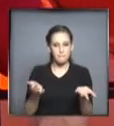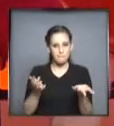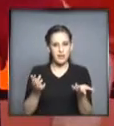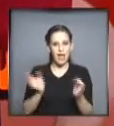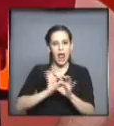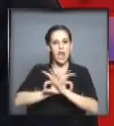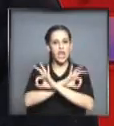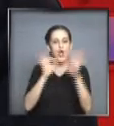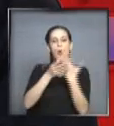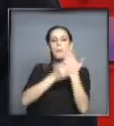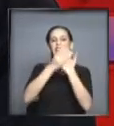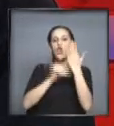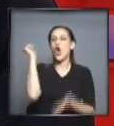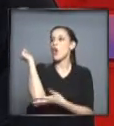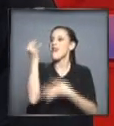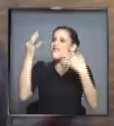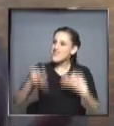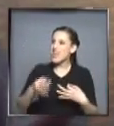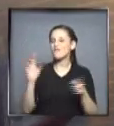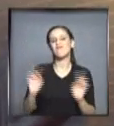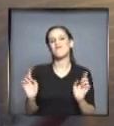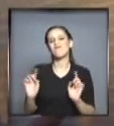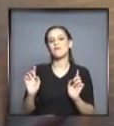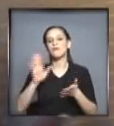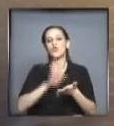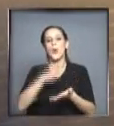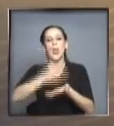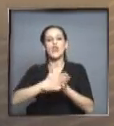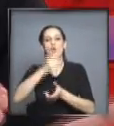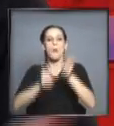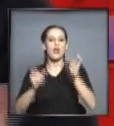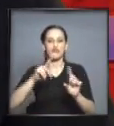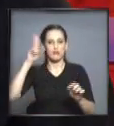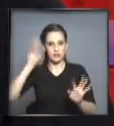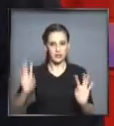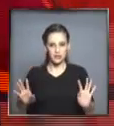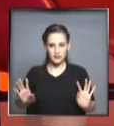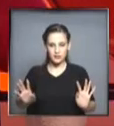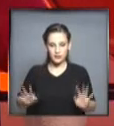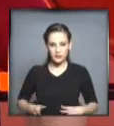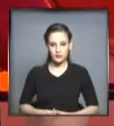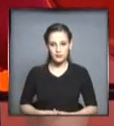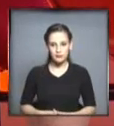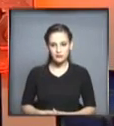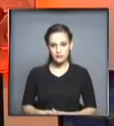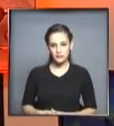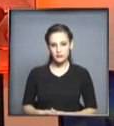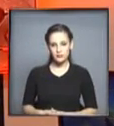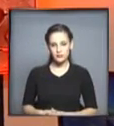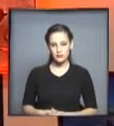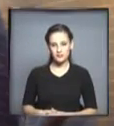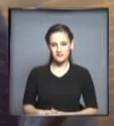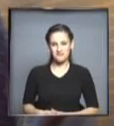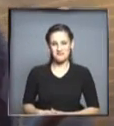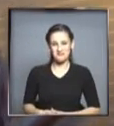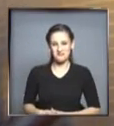fue bueno en este país. Che, y fue un cómplice también, de las violaciones de derechos humanos. Bueno, ahora, sacando un poquito de dictadura, democracia...